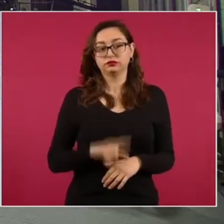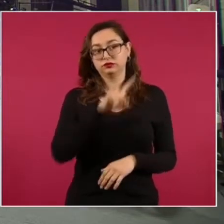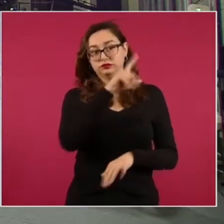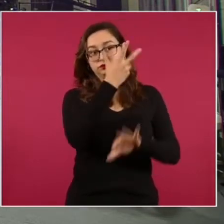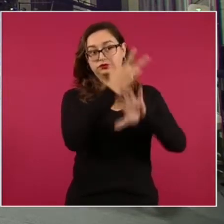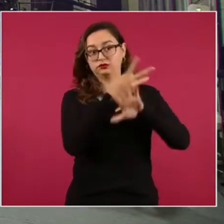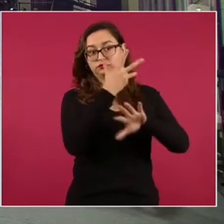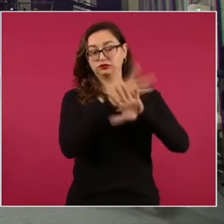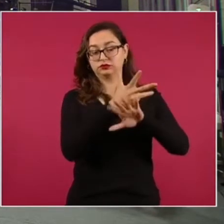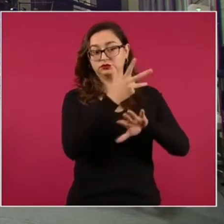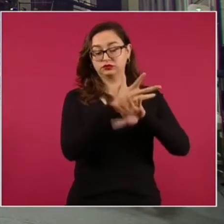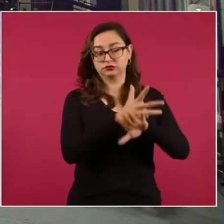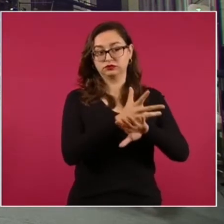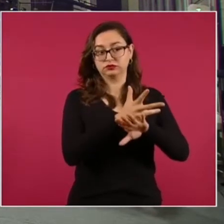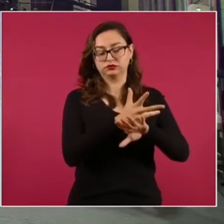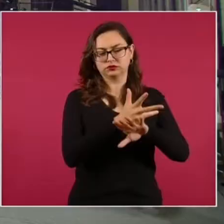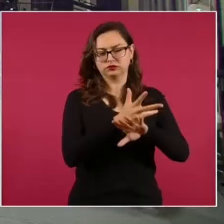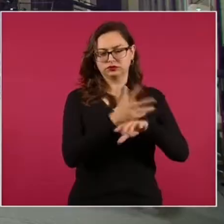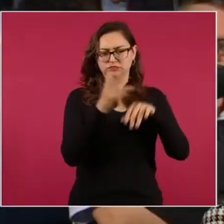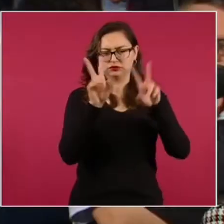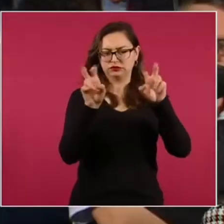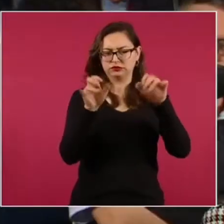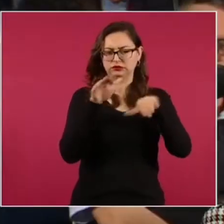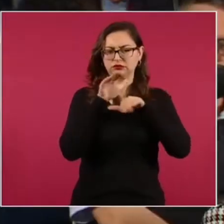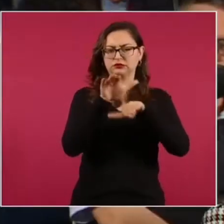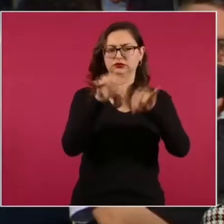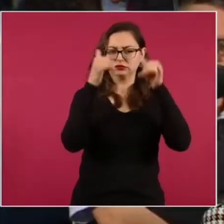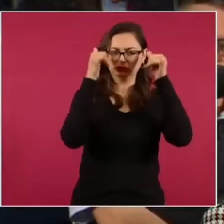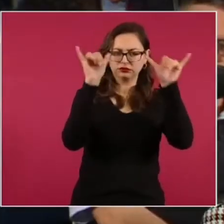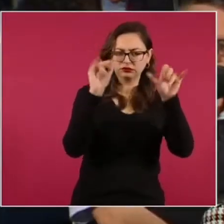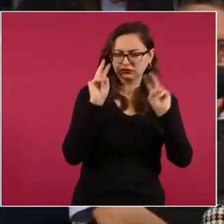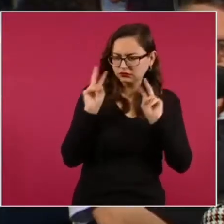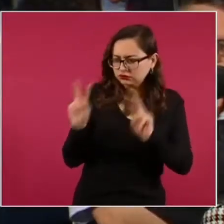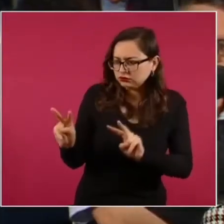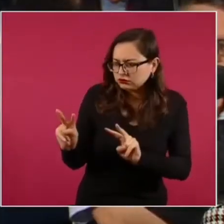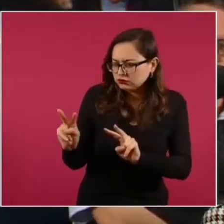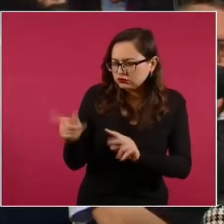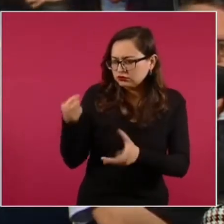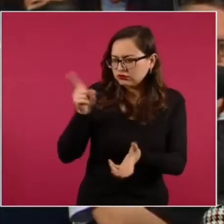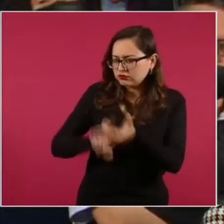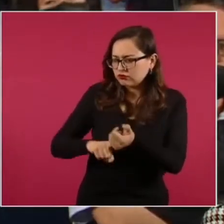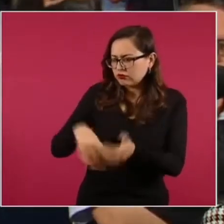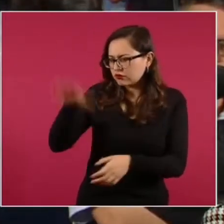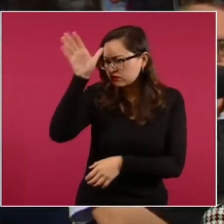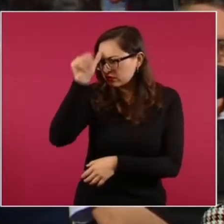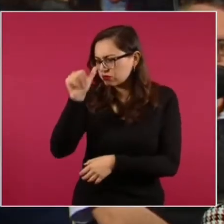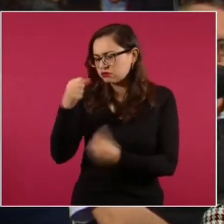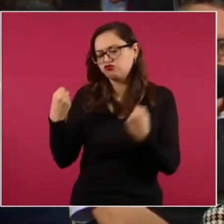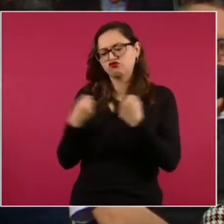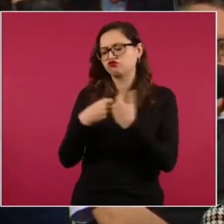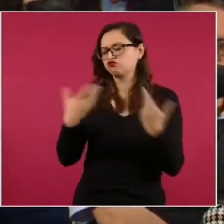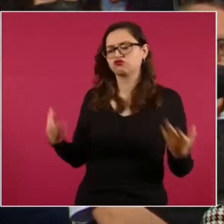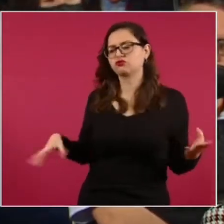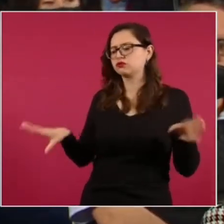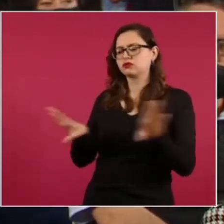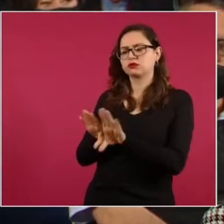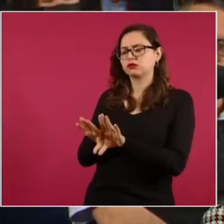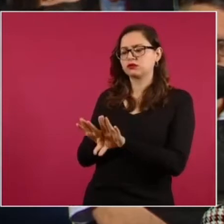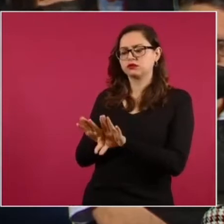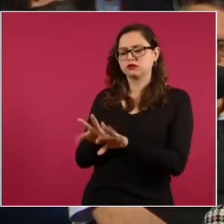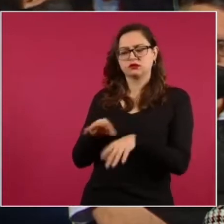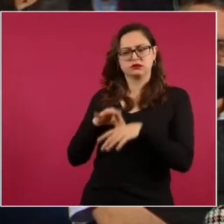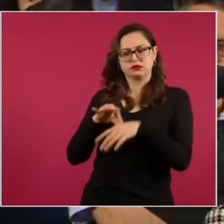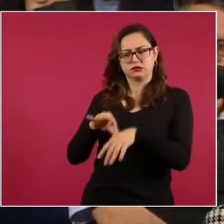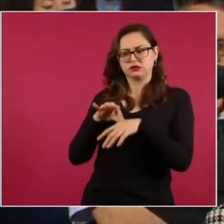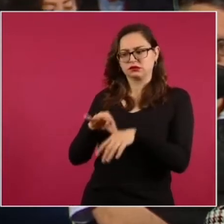Unidos que la aplicación de este pacto implicaría cierre de la frontera en el caso de la